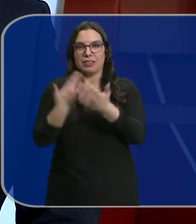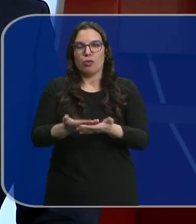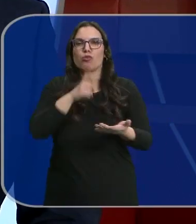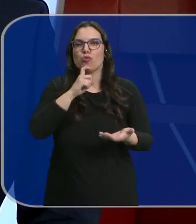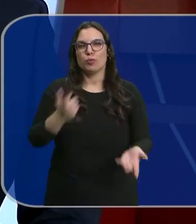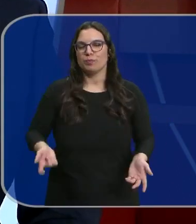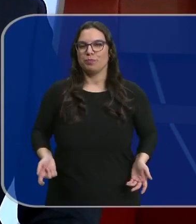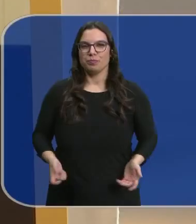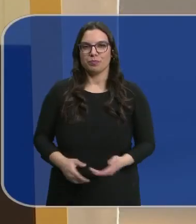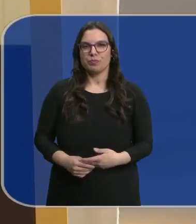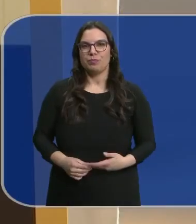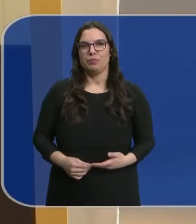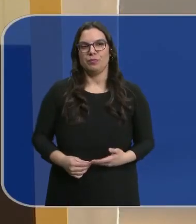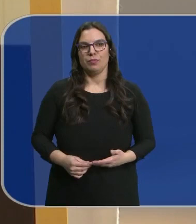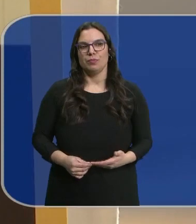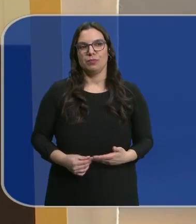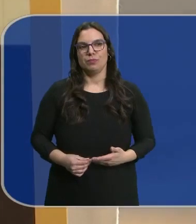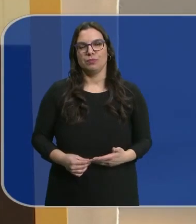actualidad.